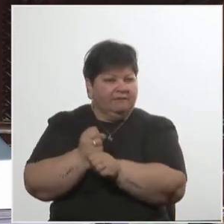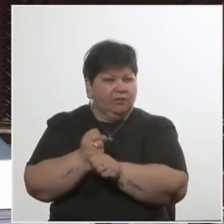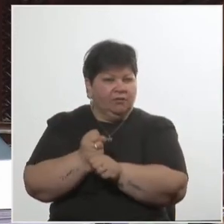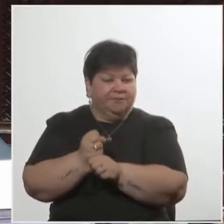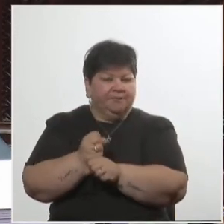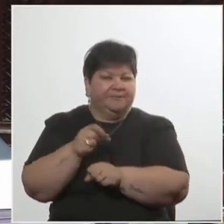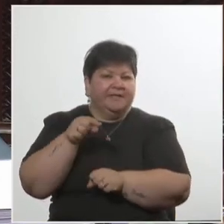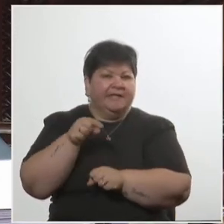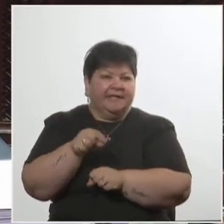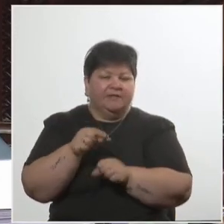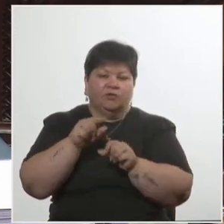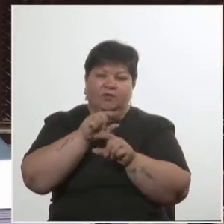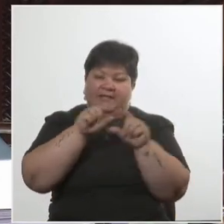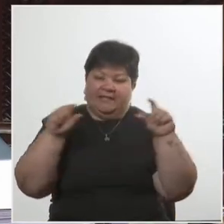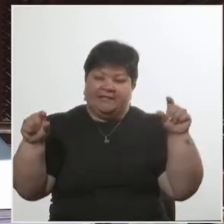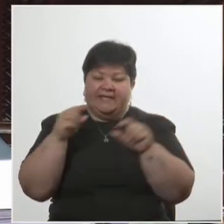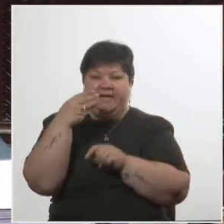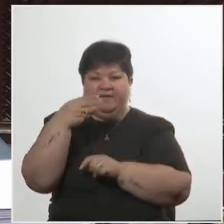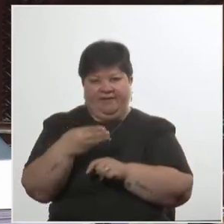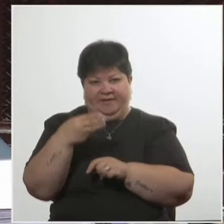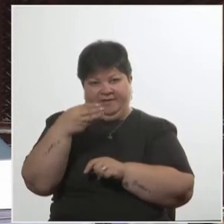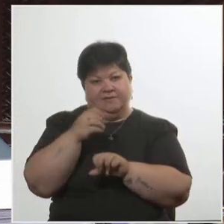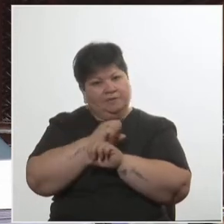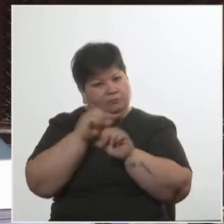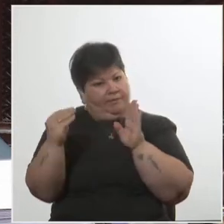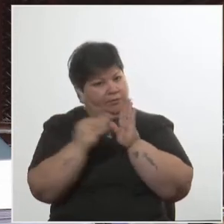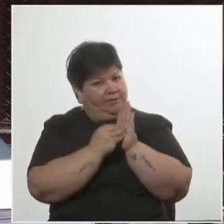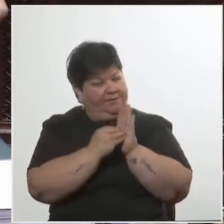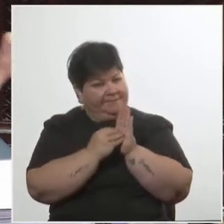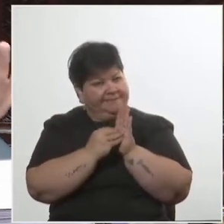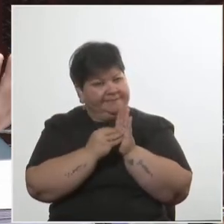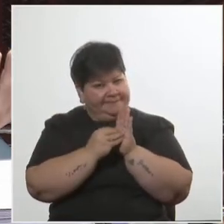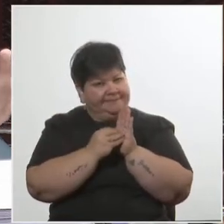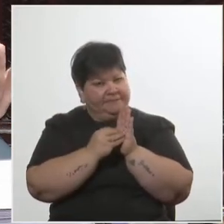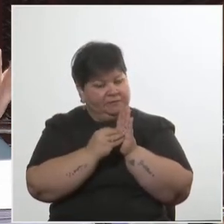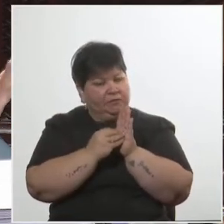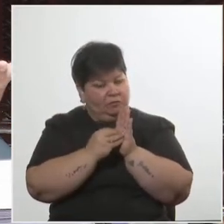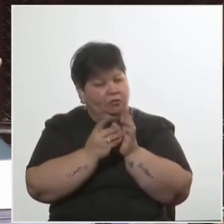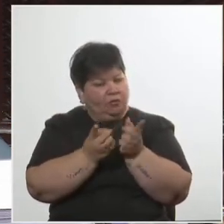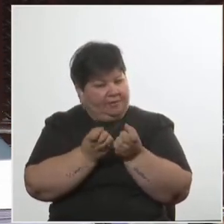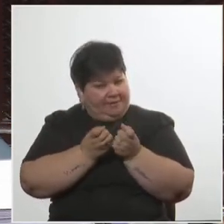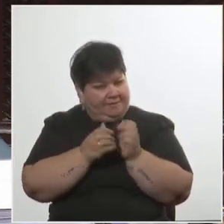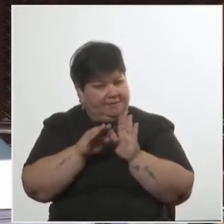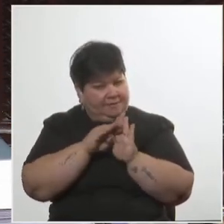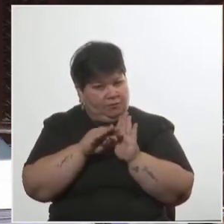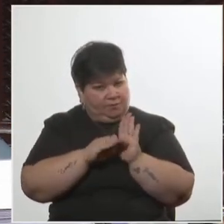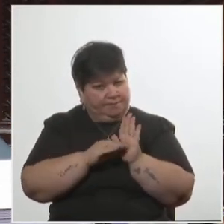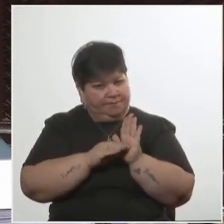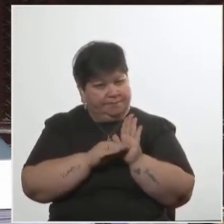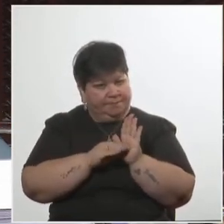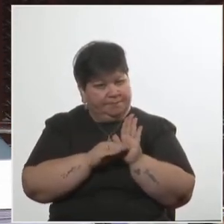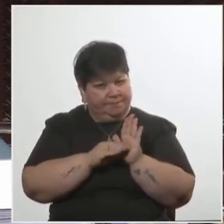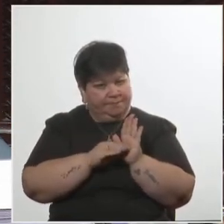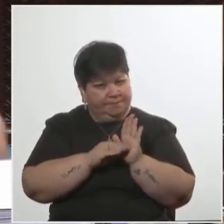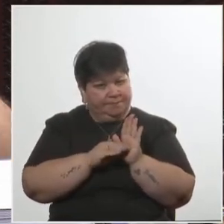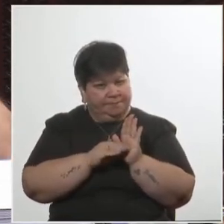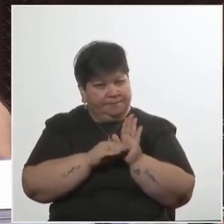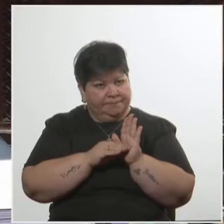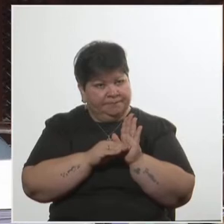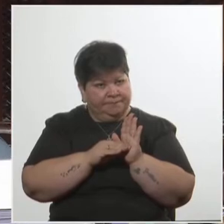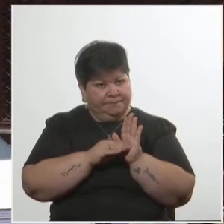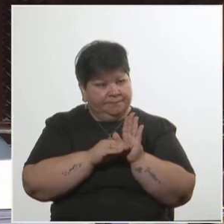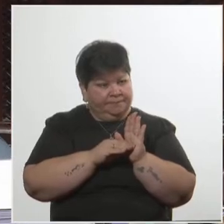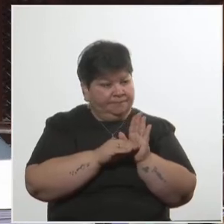que en el literal B Se puede colocar como parte de los requisitos este te doy